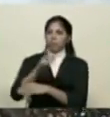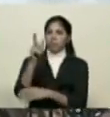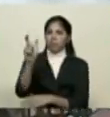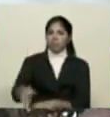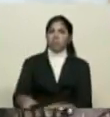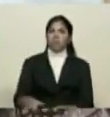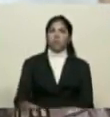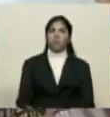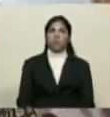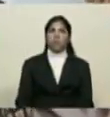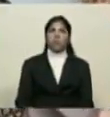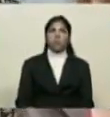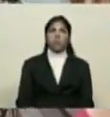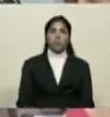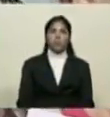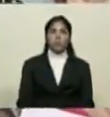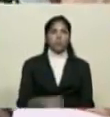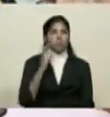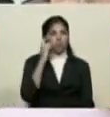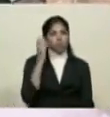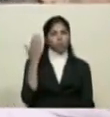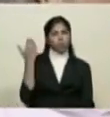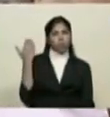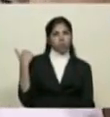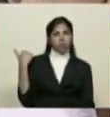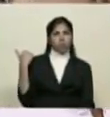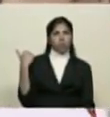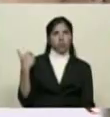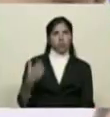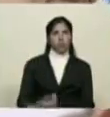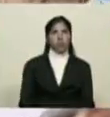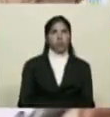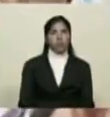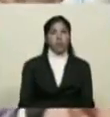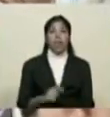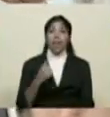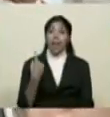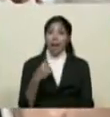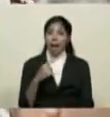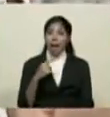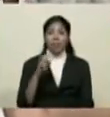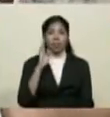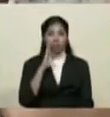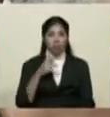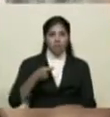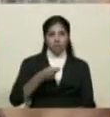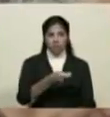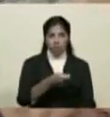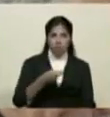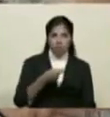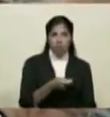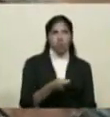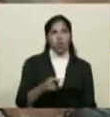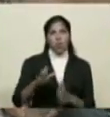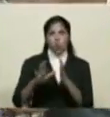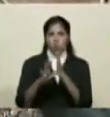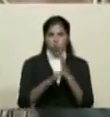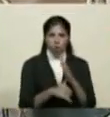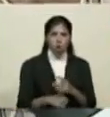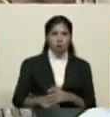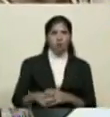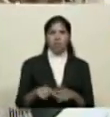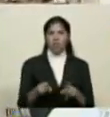aprehendido hace unos días atrás, por los presuntos delitos de extorsión, asociación para delinquir y tráfico